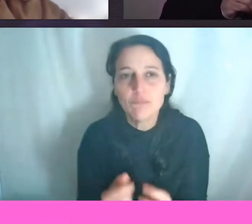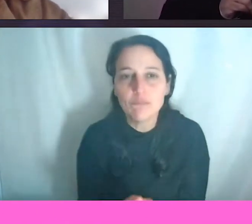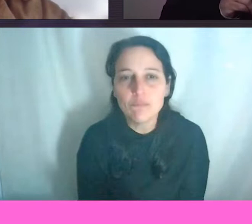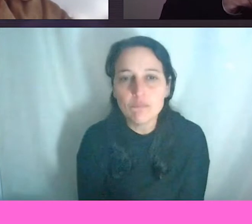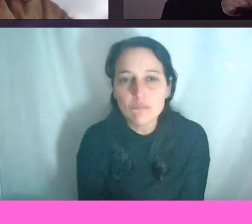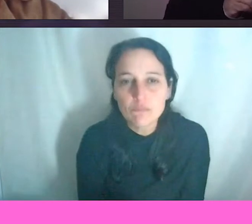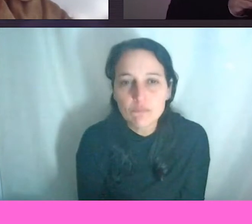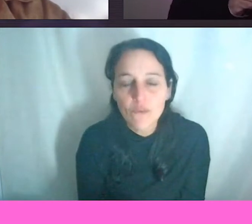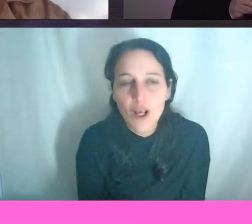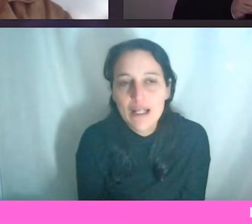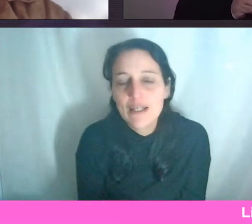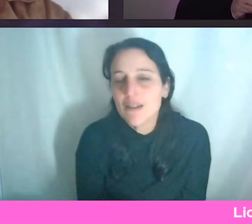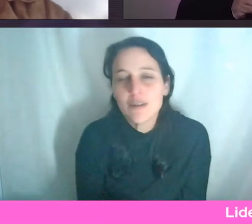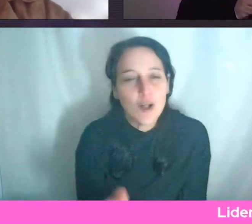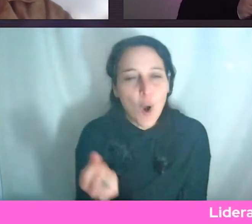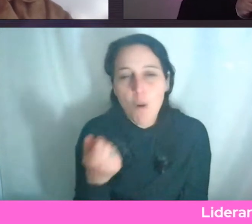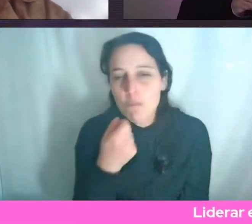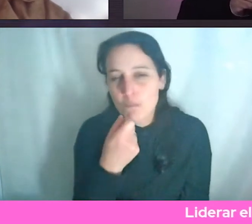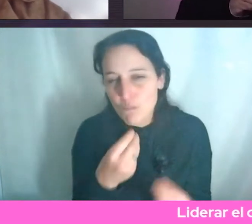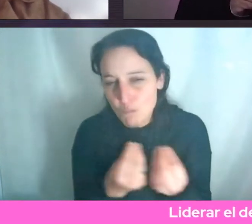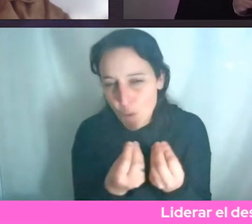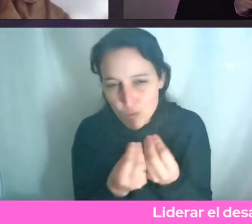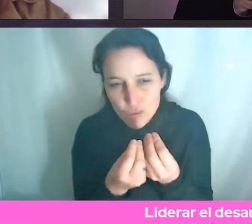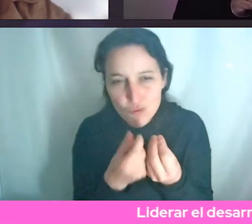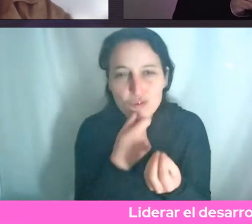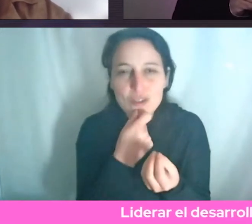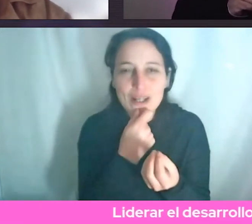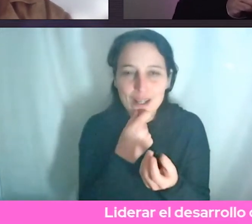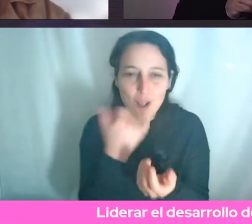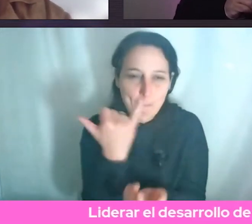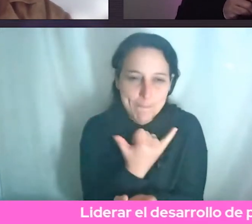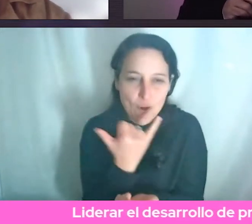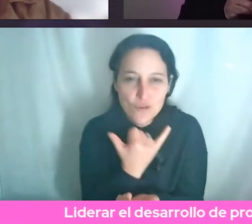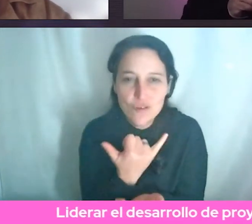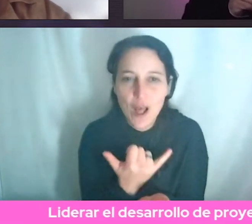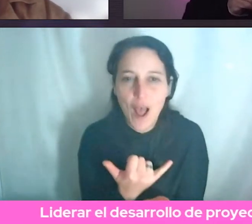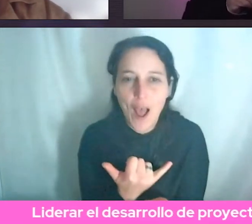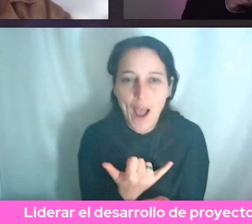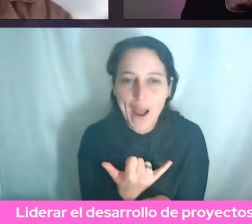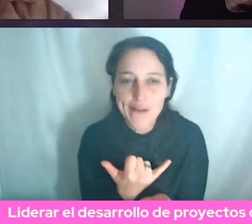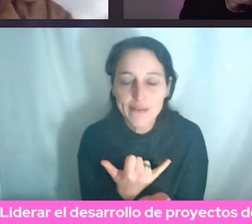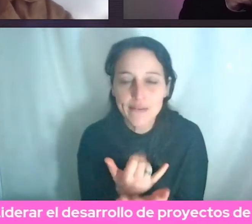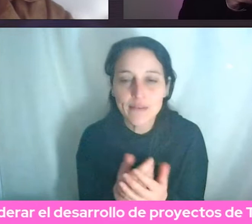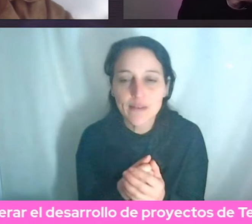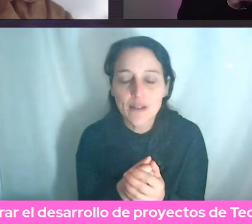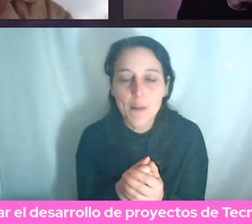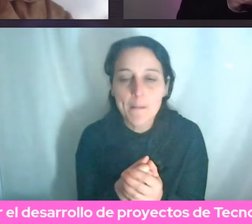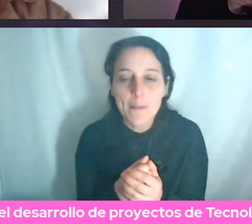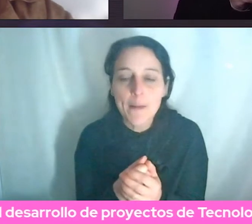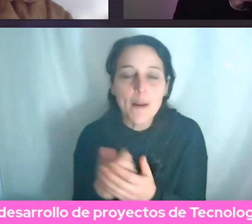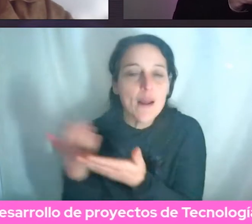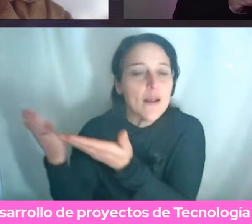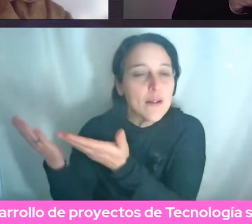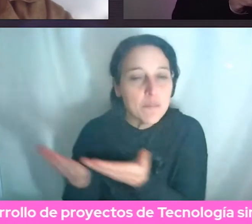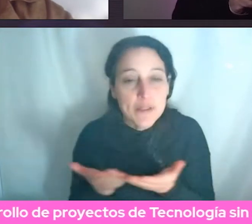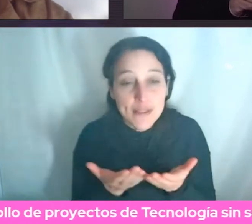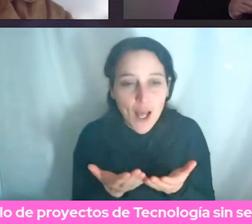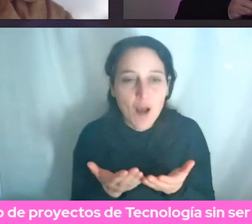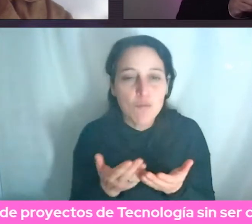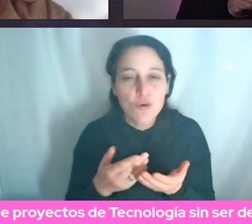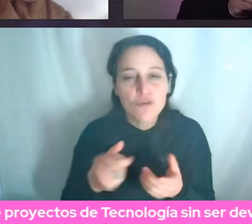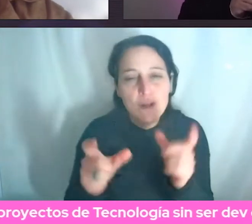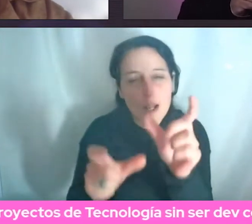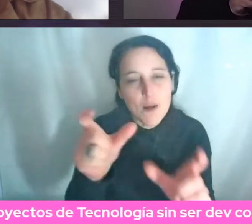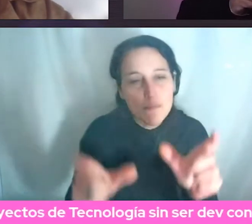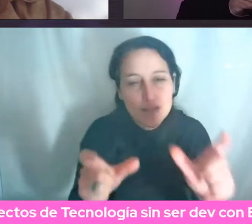Se me ocurren un montón de ejemplos, se me ocurren otros ejemplos, pero además invitar a los desarrolladores o a las desarrolladoras para